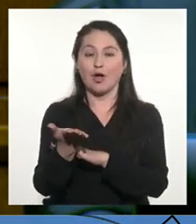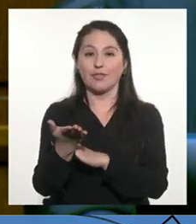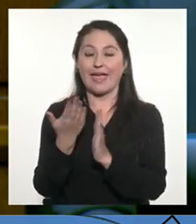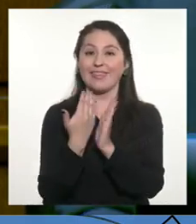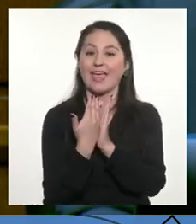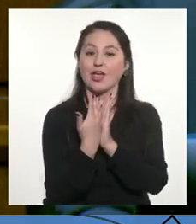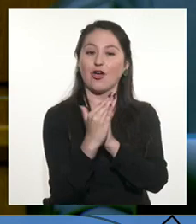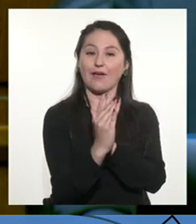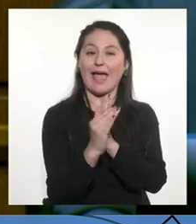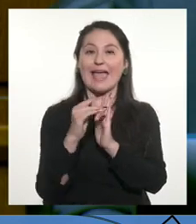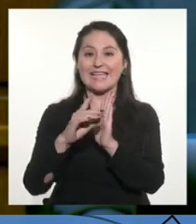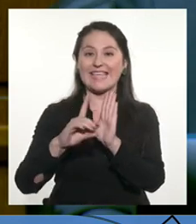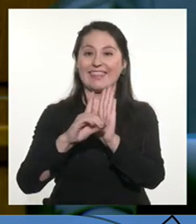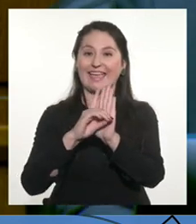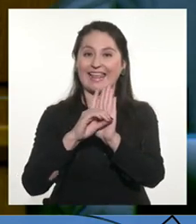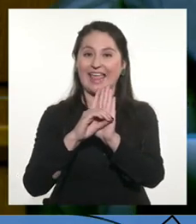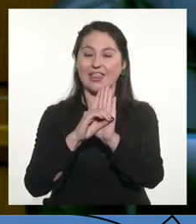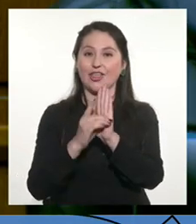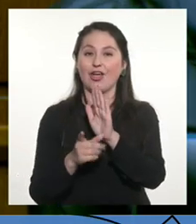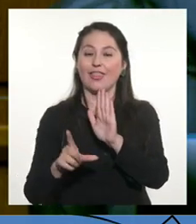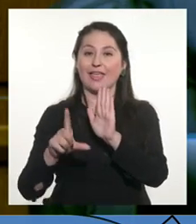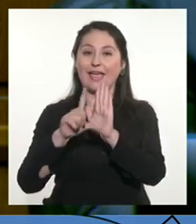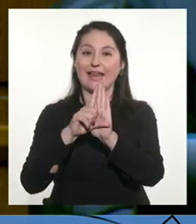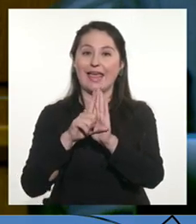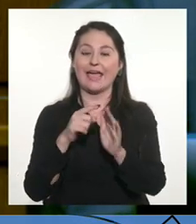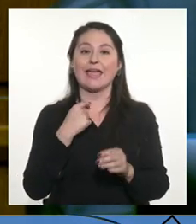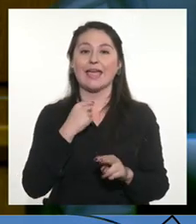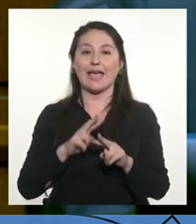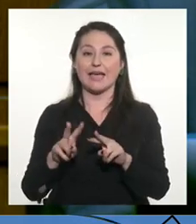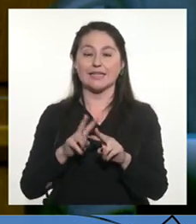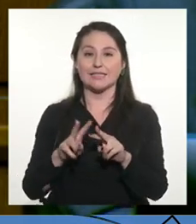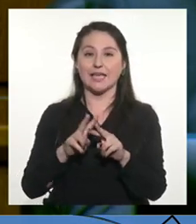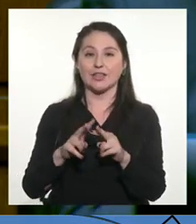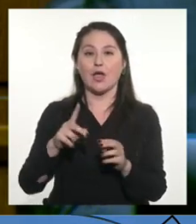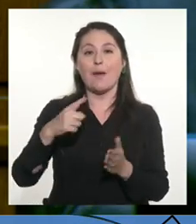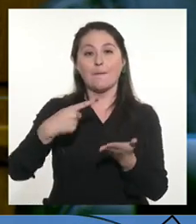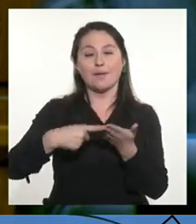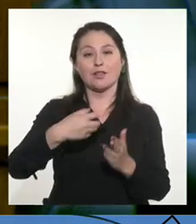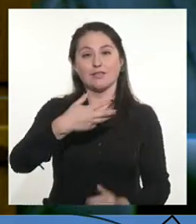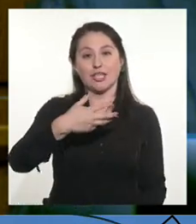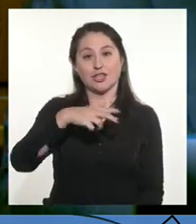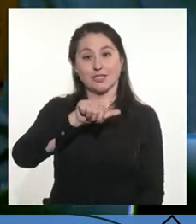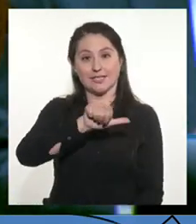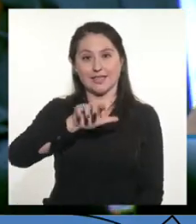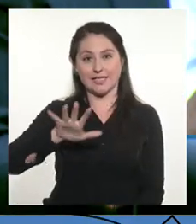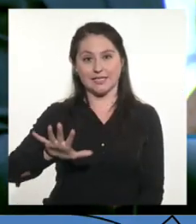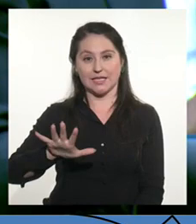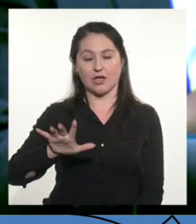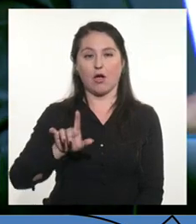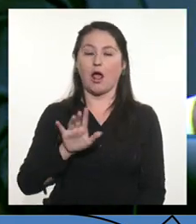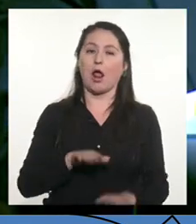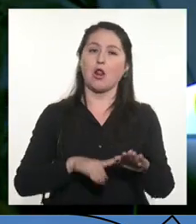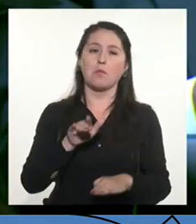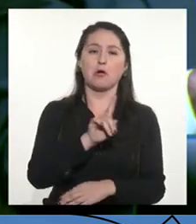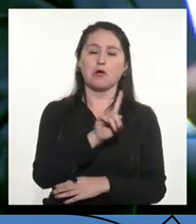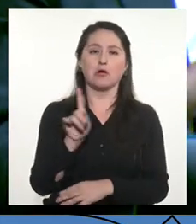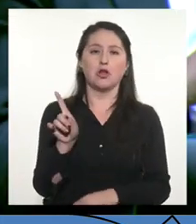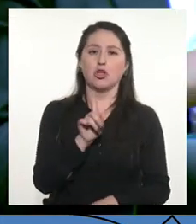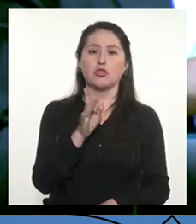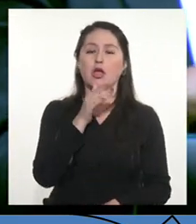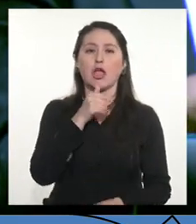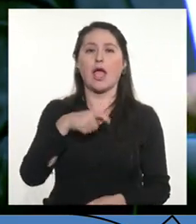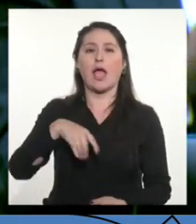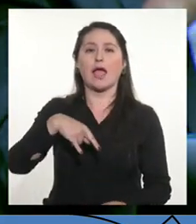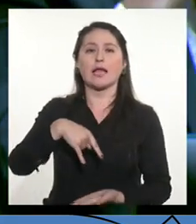ley al que le hacía mención en 1965 probablemente no hubiera existido la mayoría parlamentaria